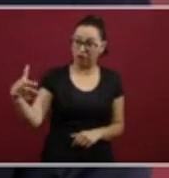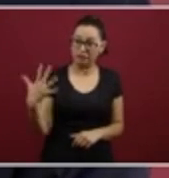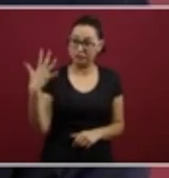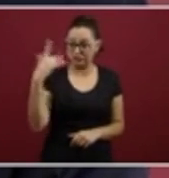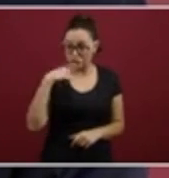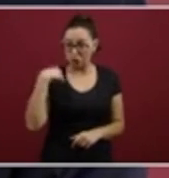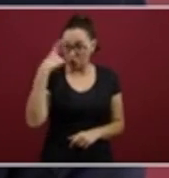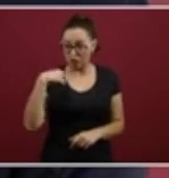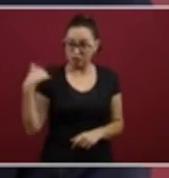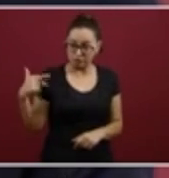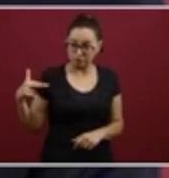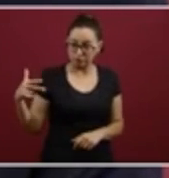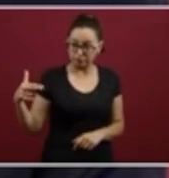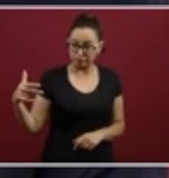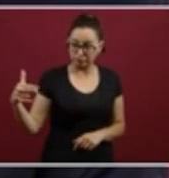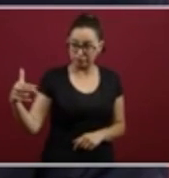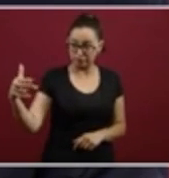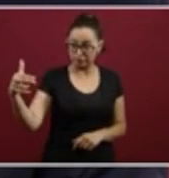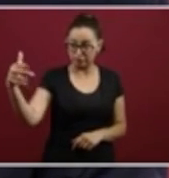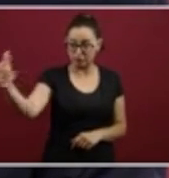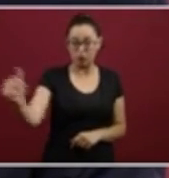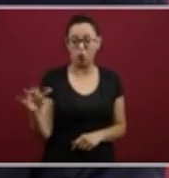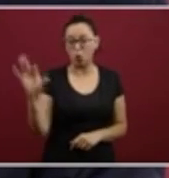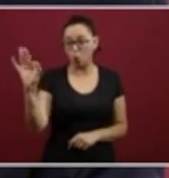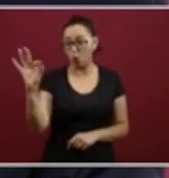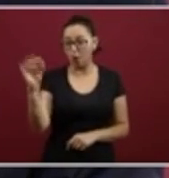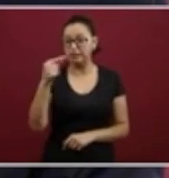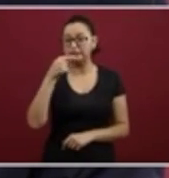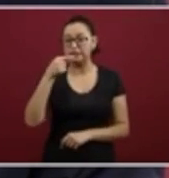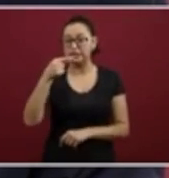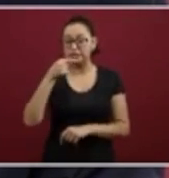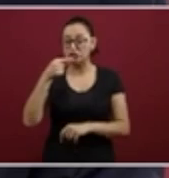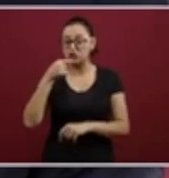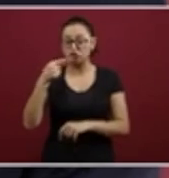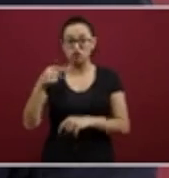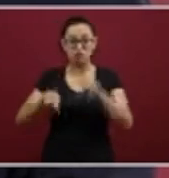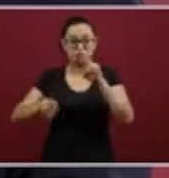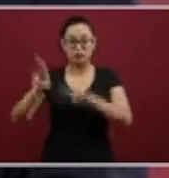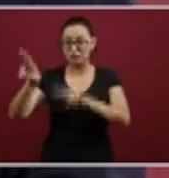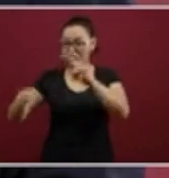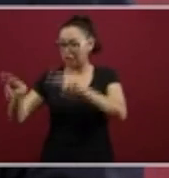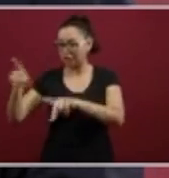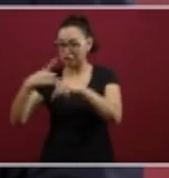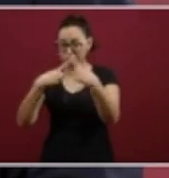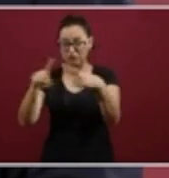atender 40 niños de todos los grados, un maestro